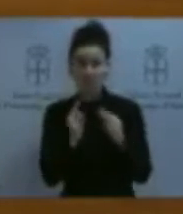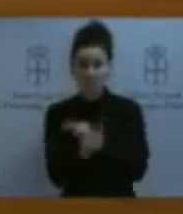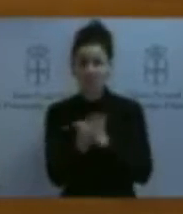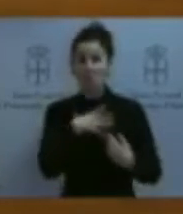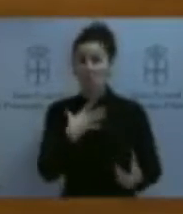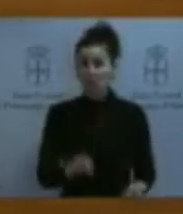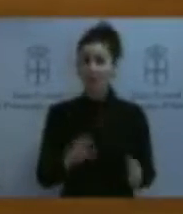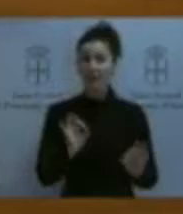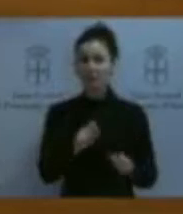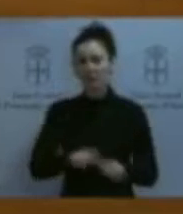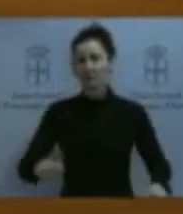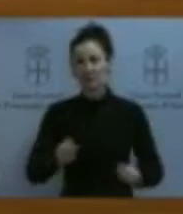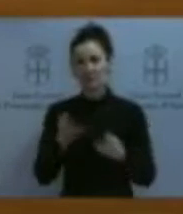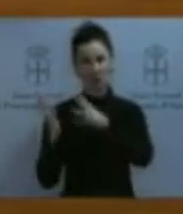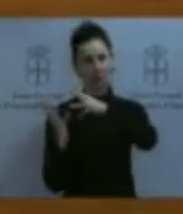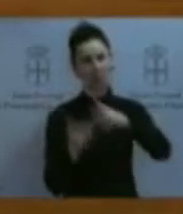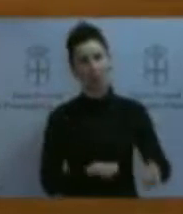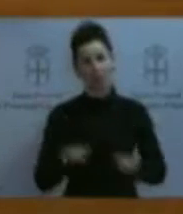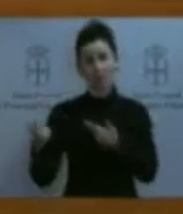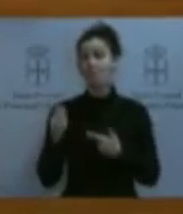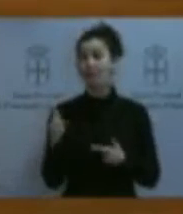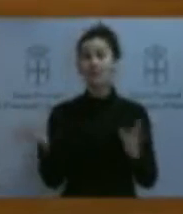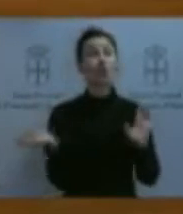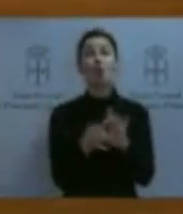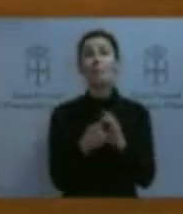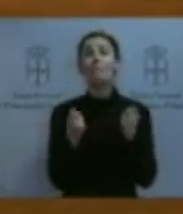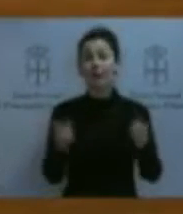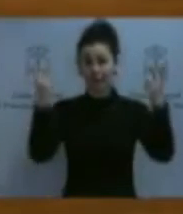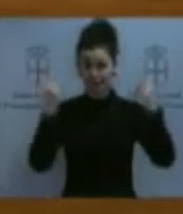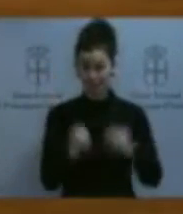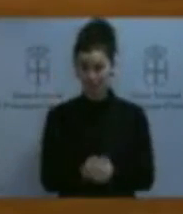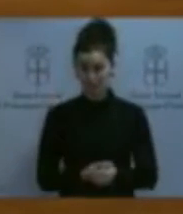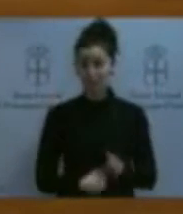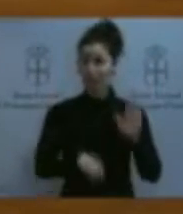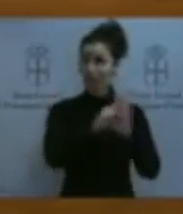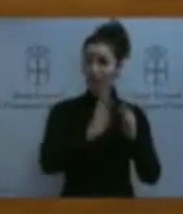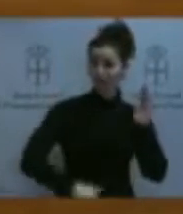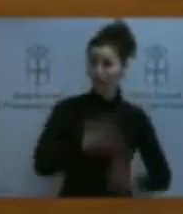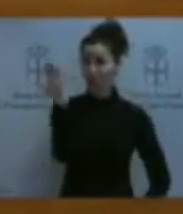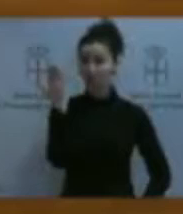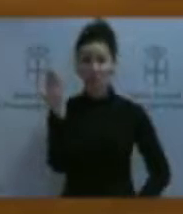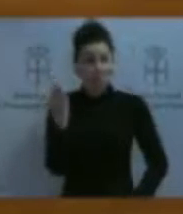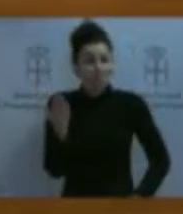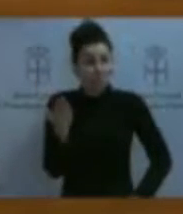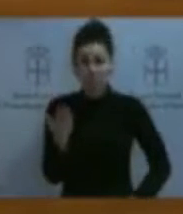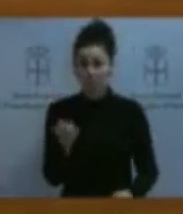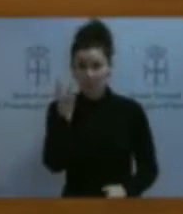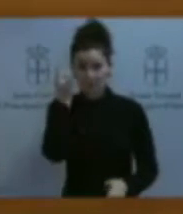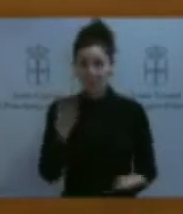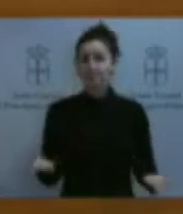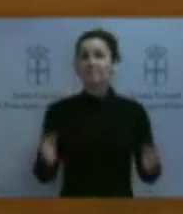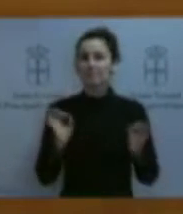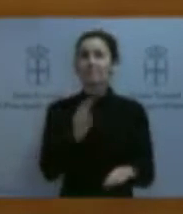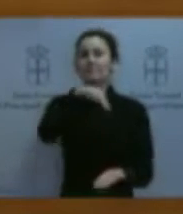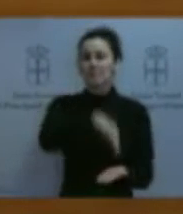aparejada a derechos, ¿cuál es el incentivo para inscribirse en un registro del Gobierno autonómico? La presencia del Consejo de la Juventud, yo creo